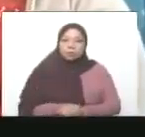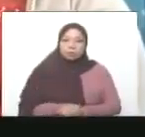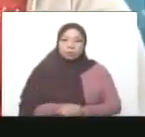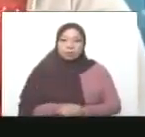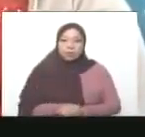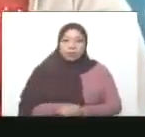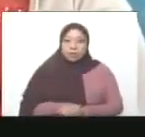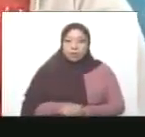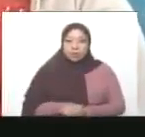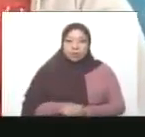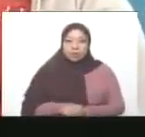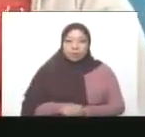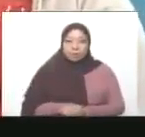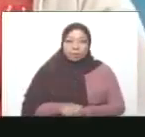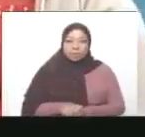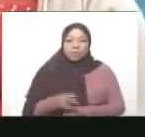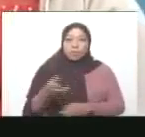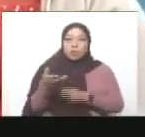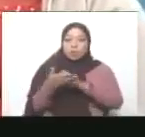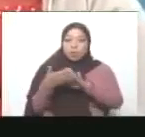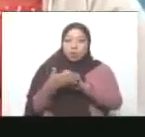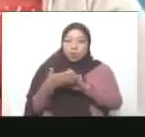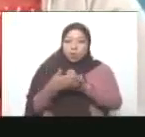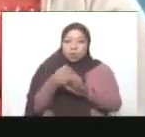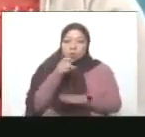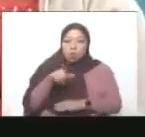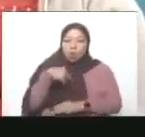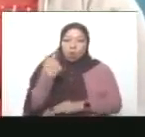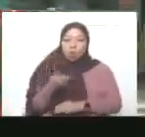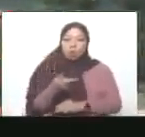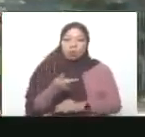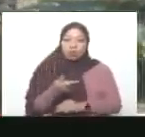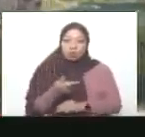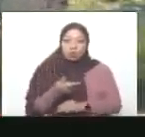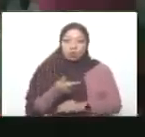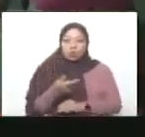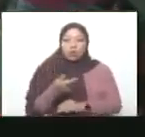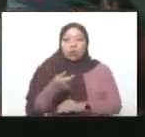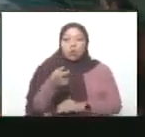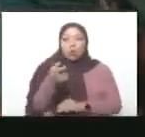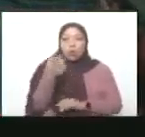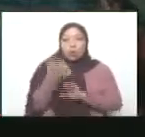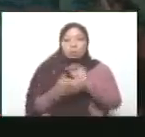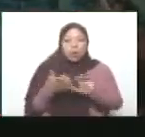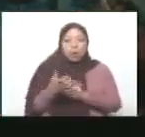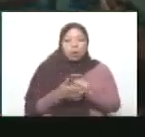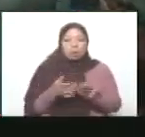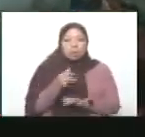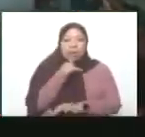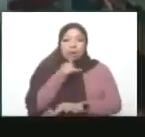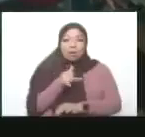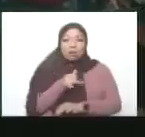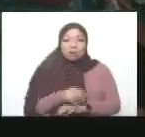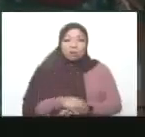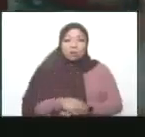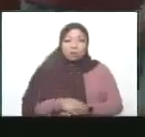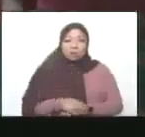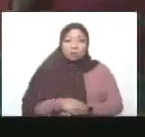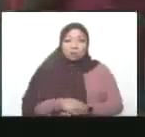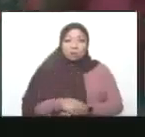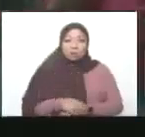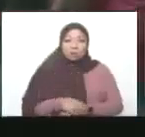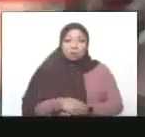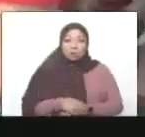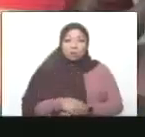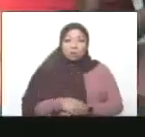también me pudieron resolver otra petición que le hice ese día, que usted ordenó también que fuera atendida inmediata. De igual